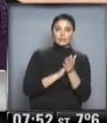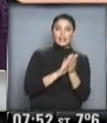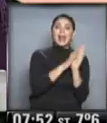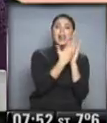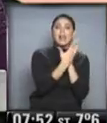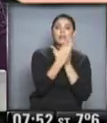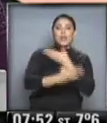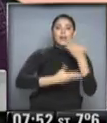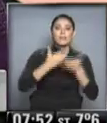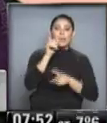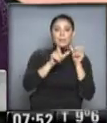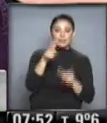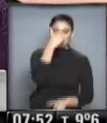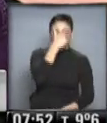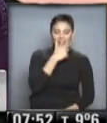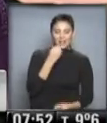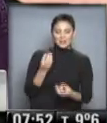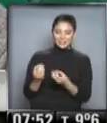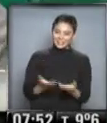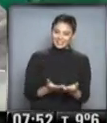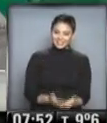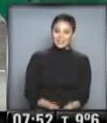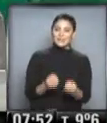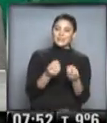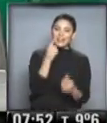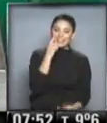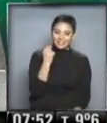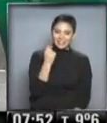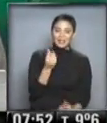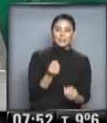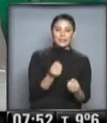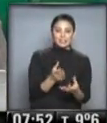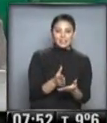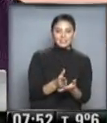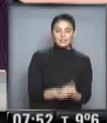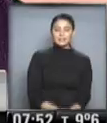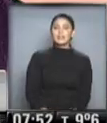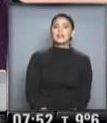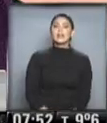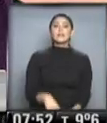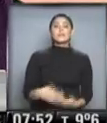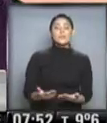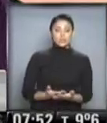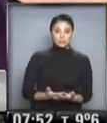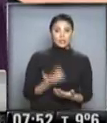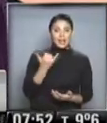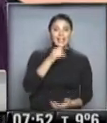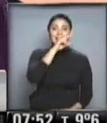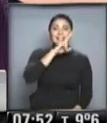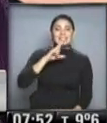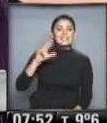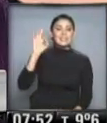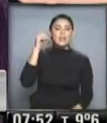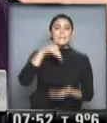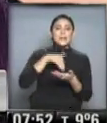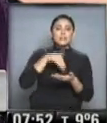para personas con discapacidad visual. ¿Qué tal, Pablo? Buenos días. Hola, ¿qué tal? Buenos días. ¿Cómo estás? Bueno, hay 300 millones